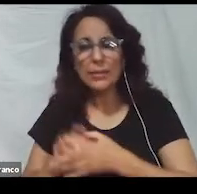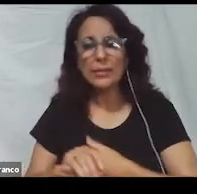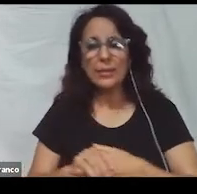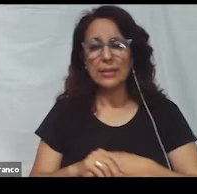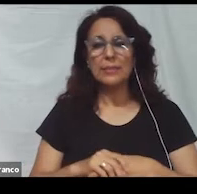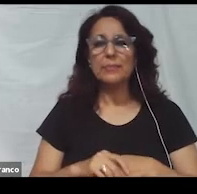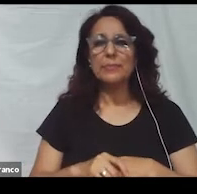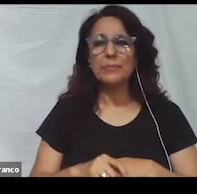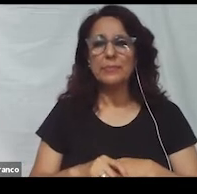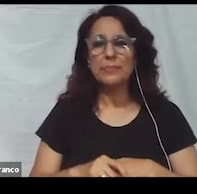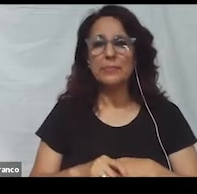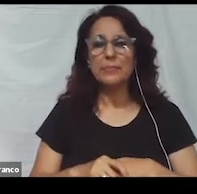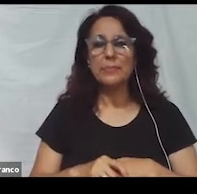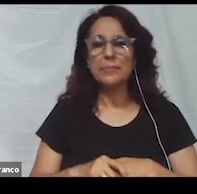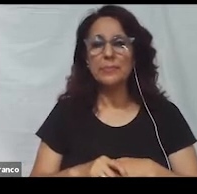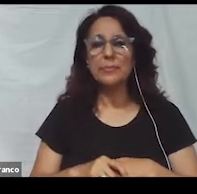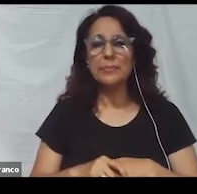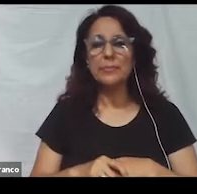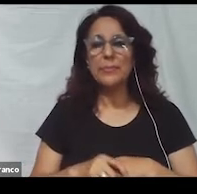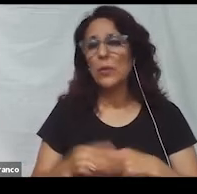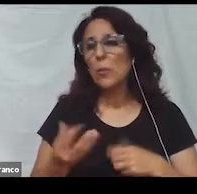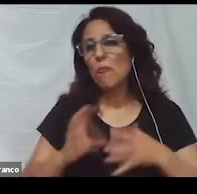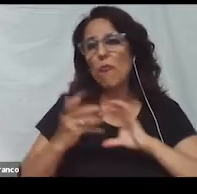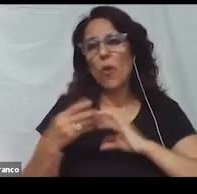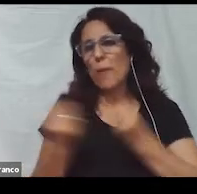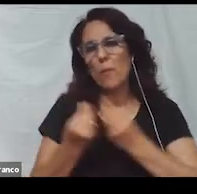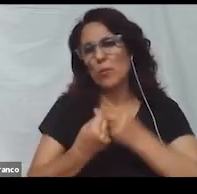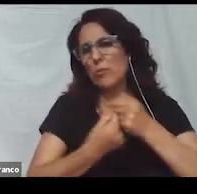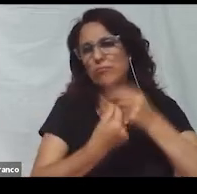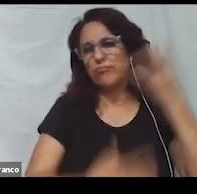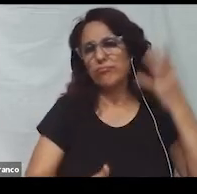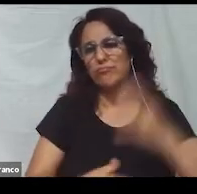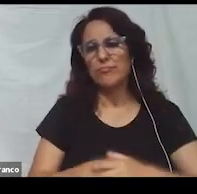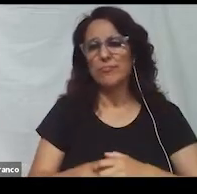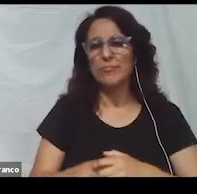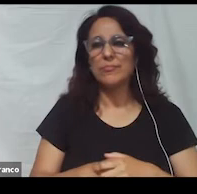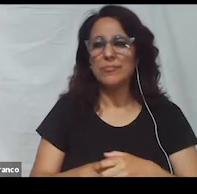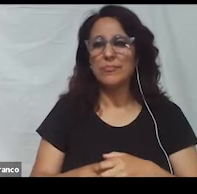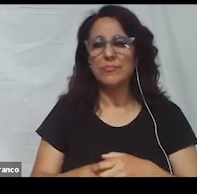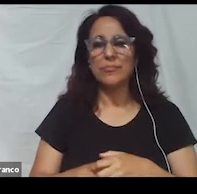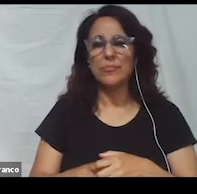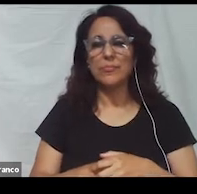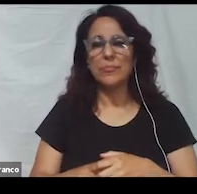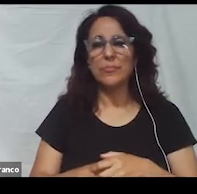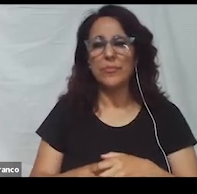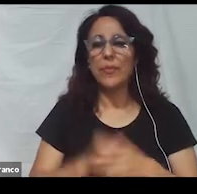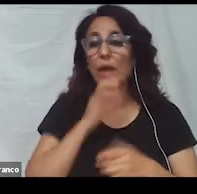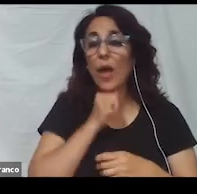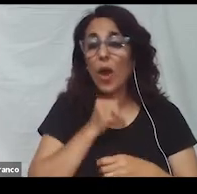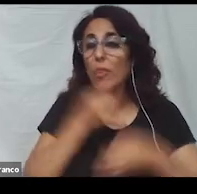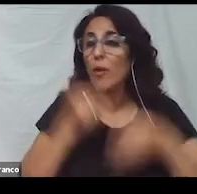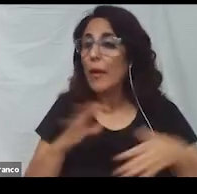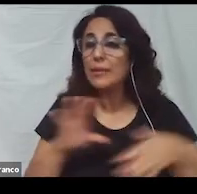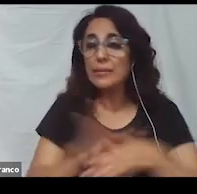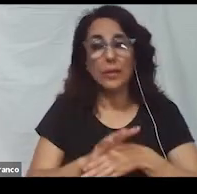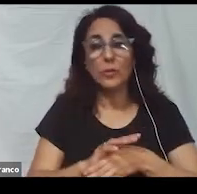lámina de cómo se puede hacer eso. Hay muchas formas de hacerlo, por cierto, van a encontrar varias. La técnica no es que tenga un código